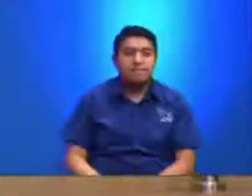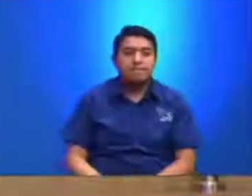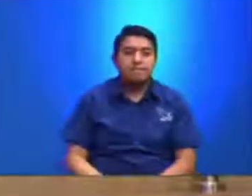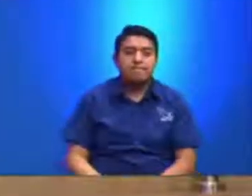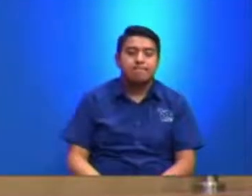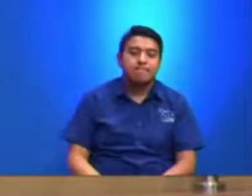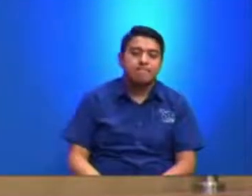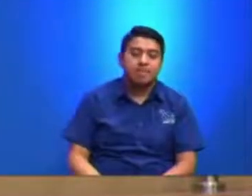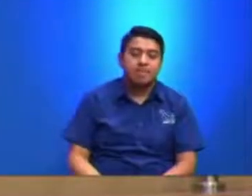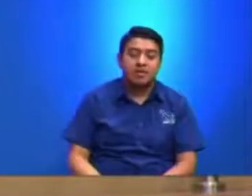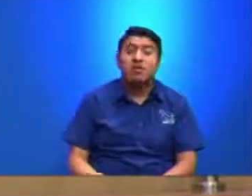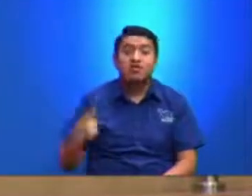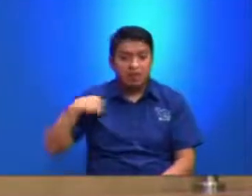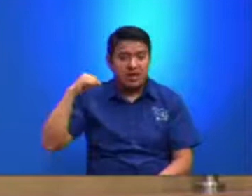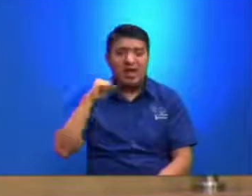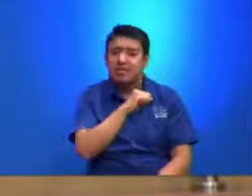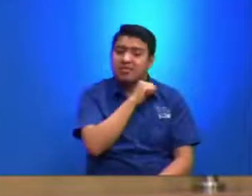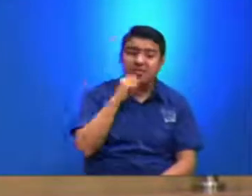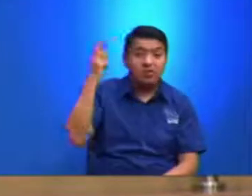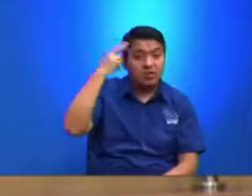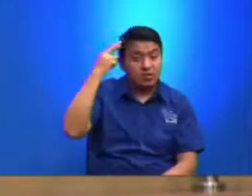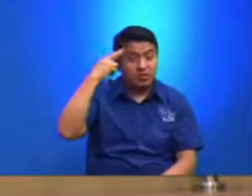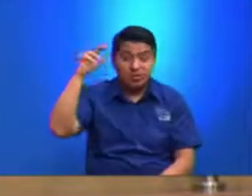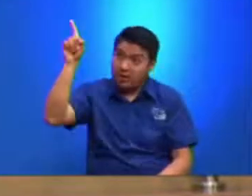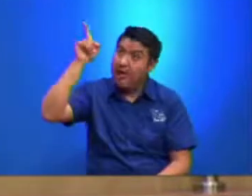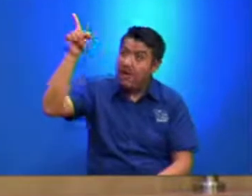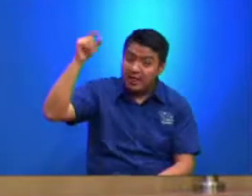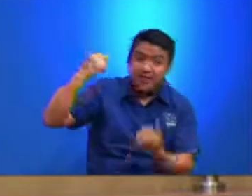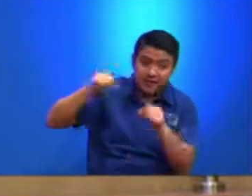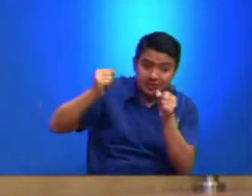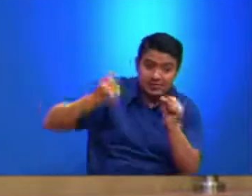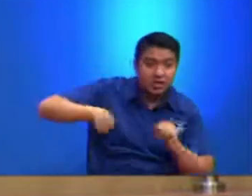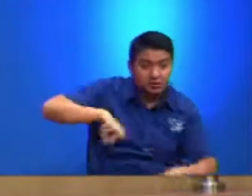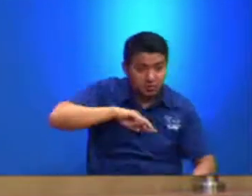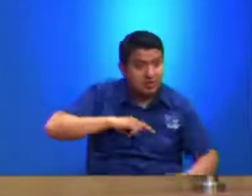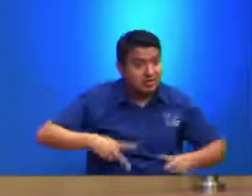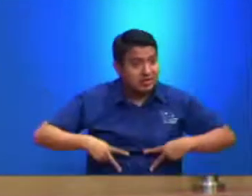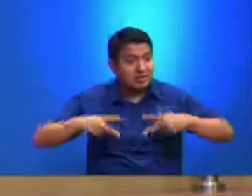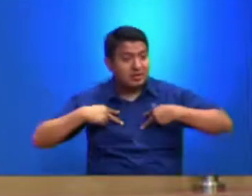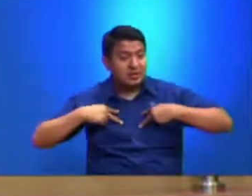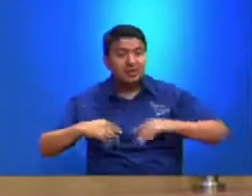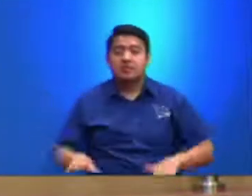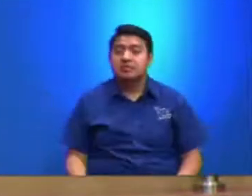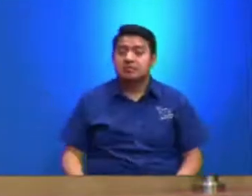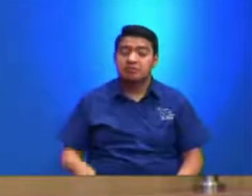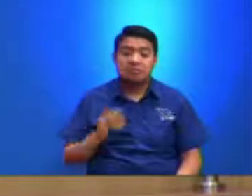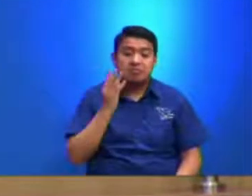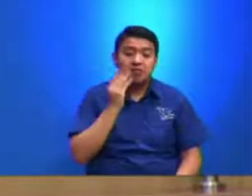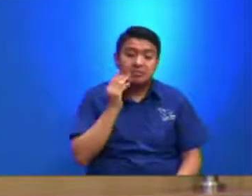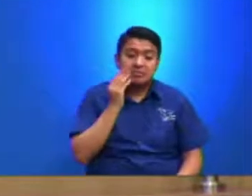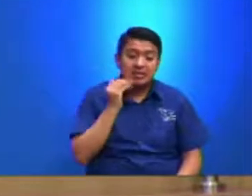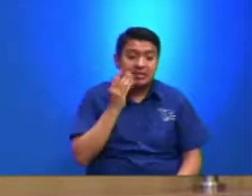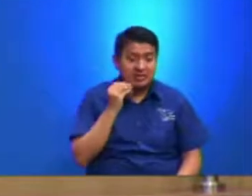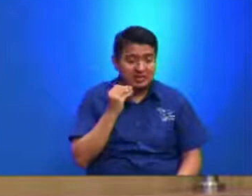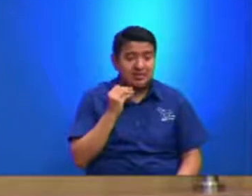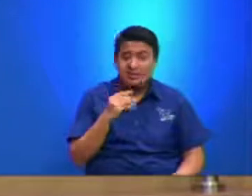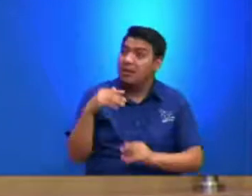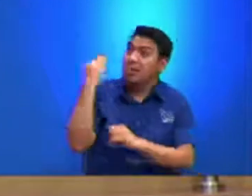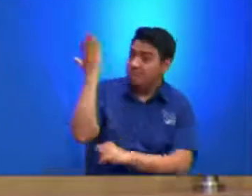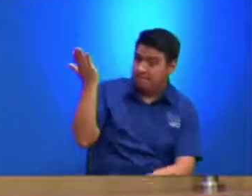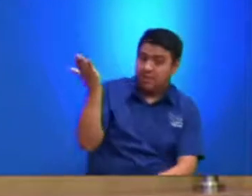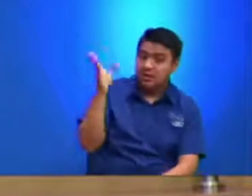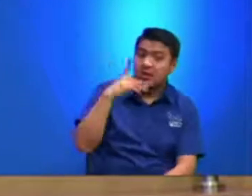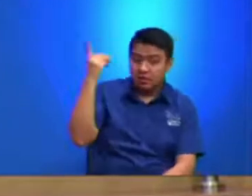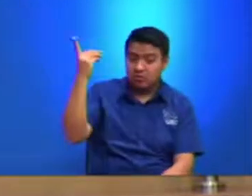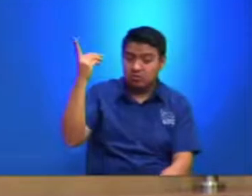se va a secar si estamos recordando lo que Dios hizo con nuestras vidas? El que no ha tenido experiencias, pues hay que pedirle a Dios que